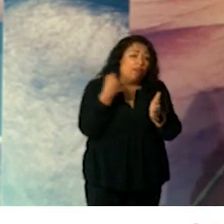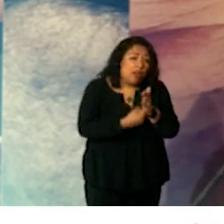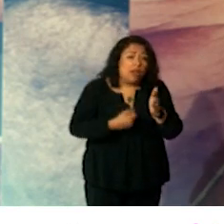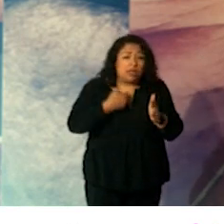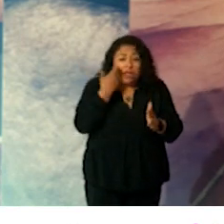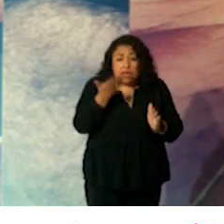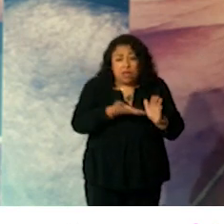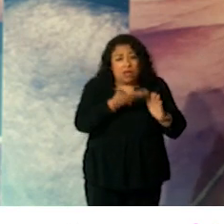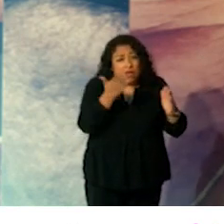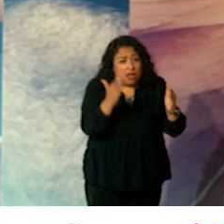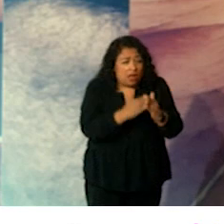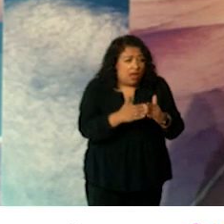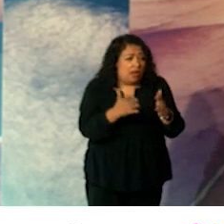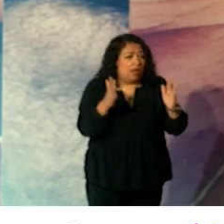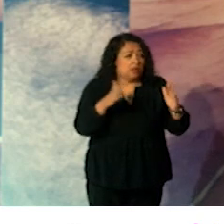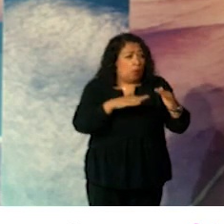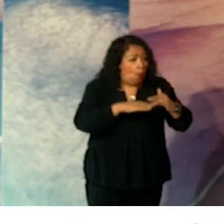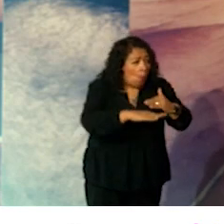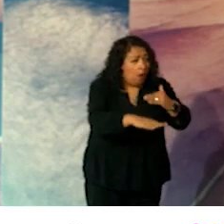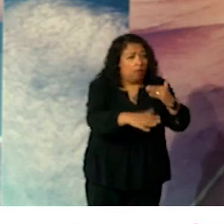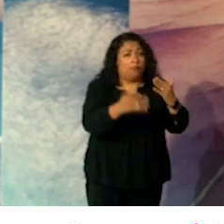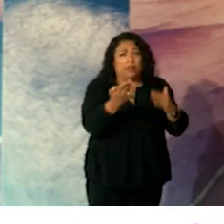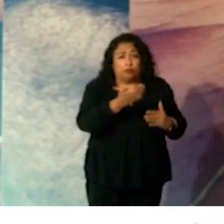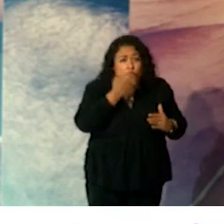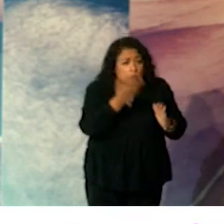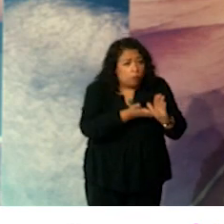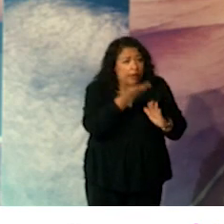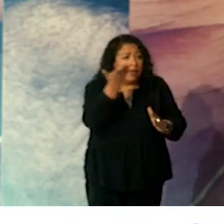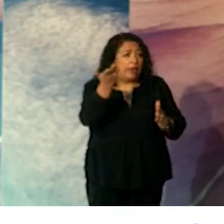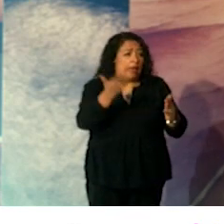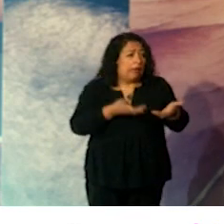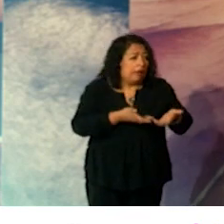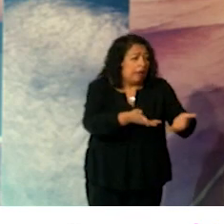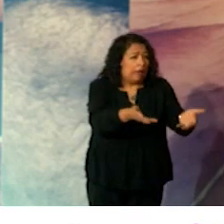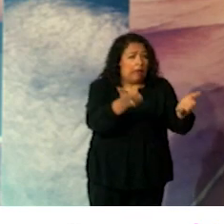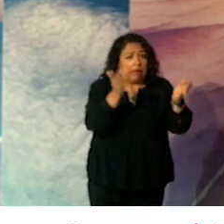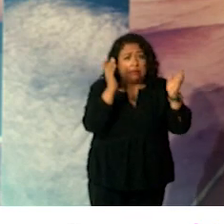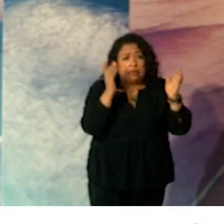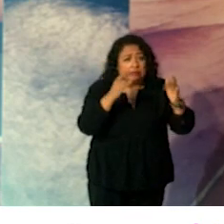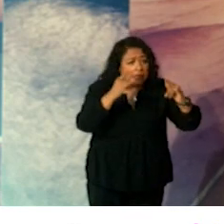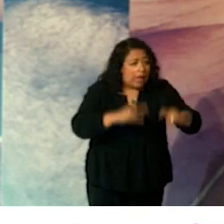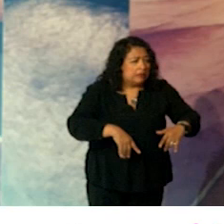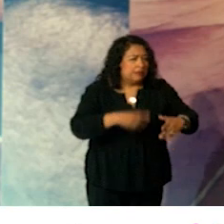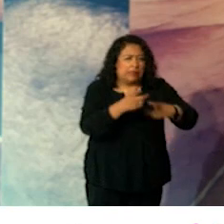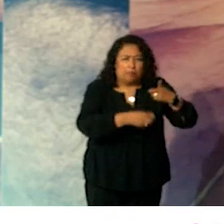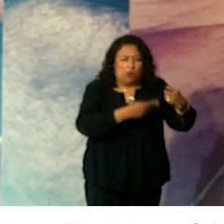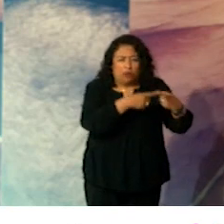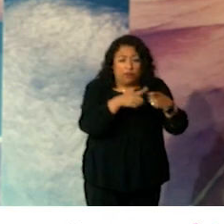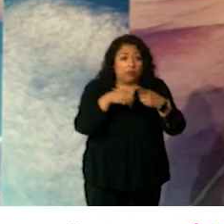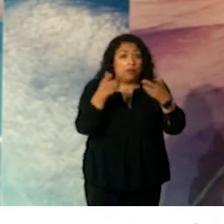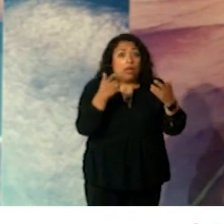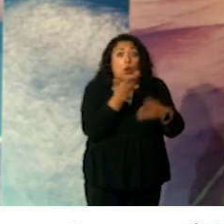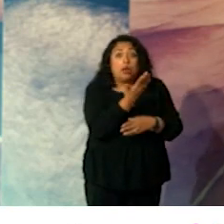tener una casa pavimentada, su escuela, sus calles, sus canchas,